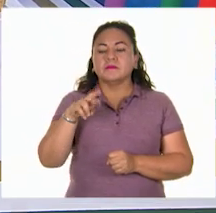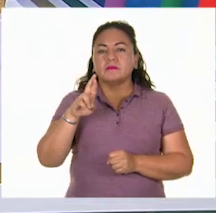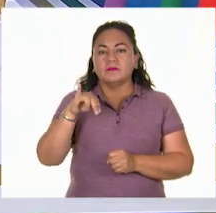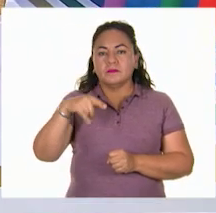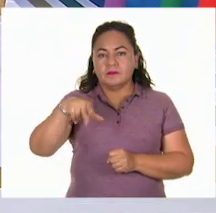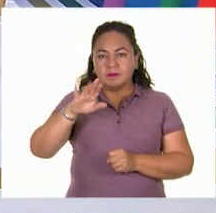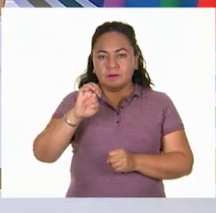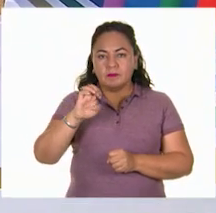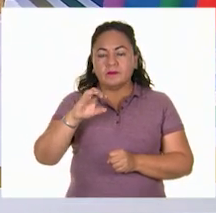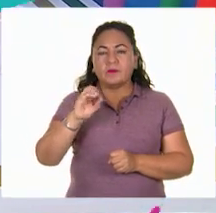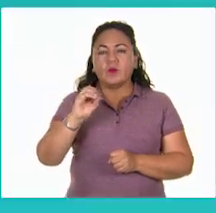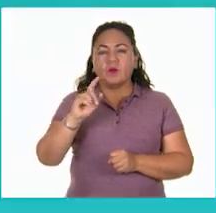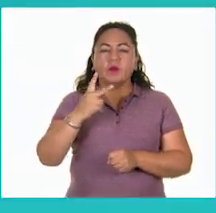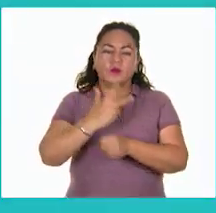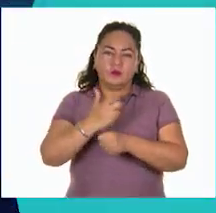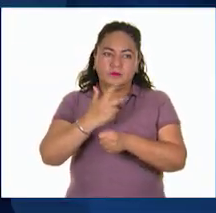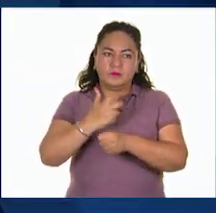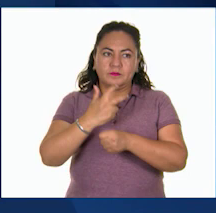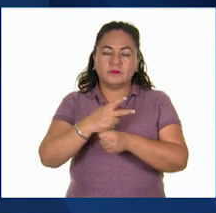por Holbein.